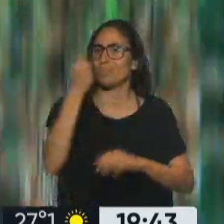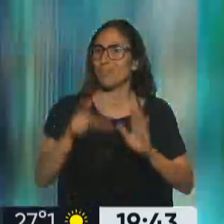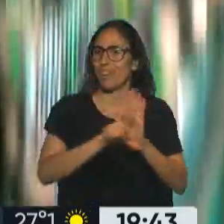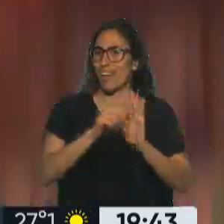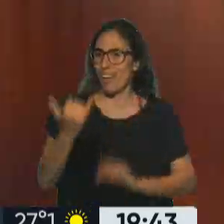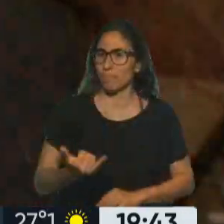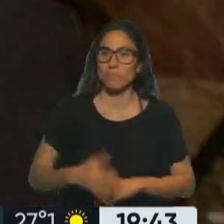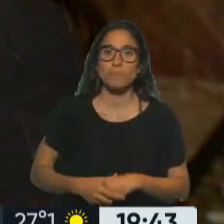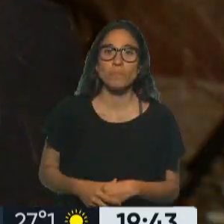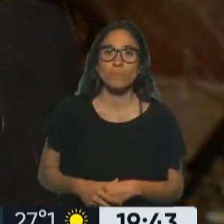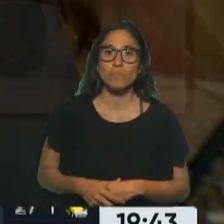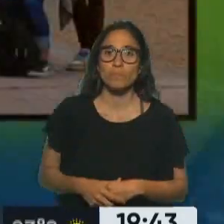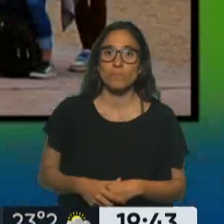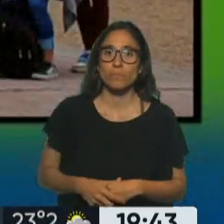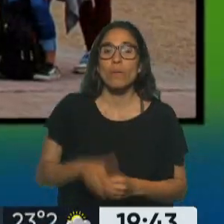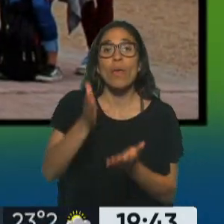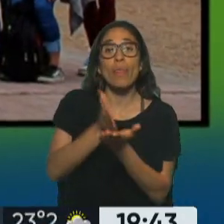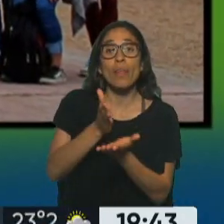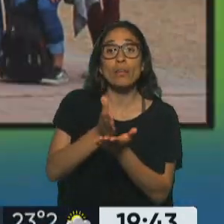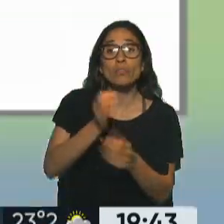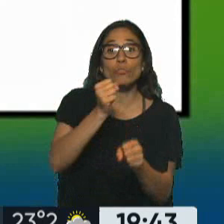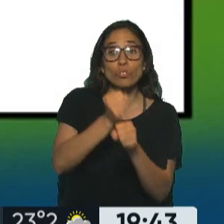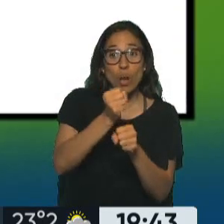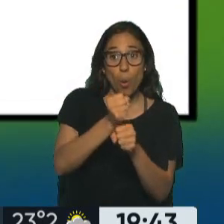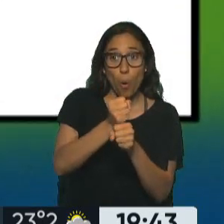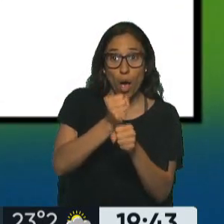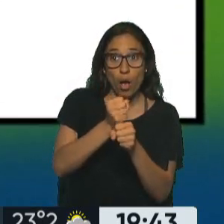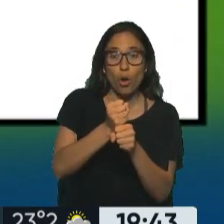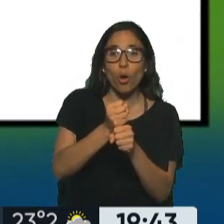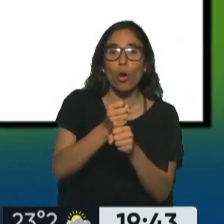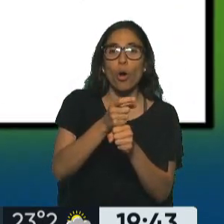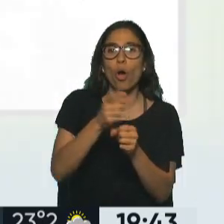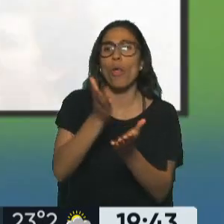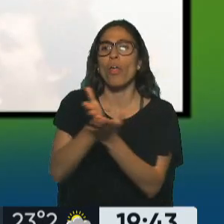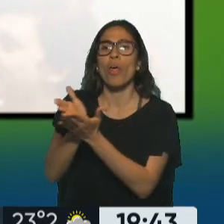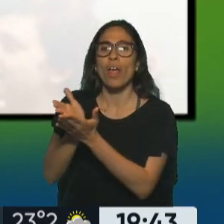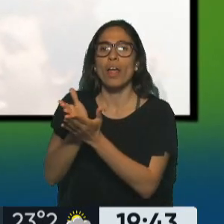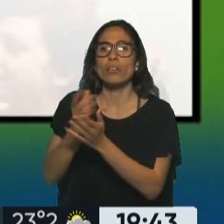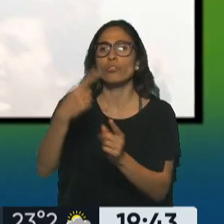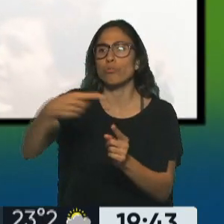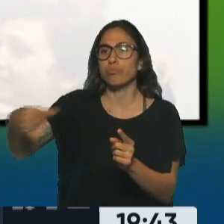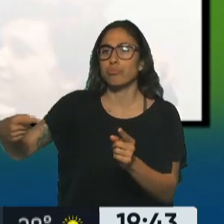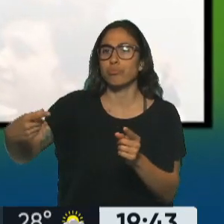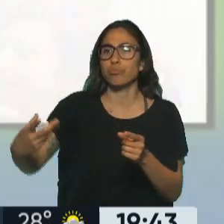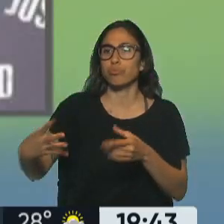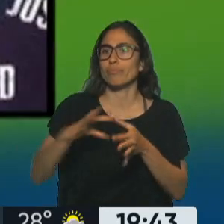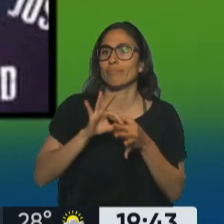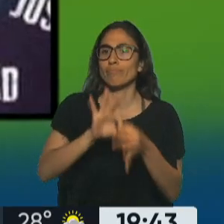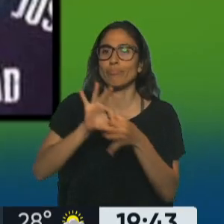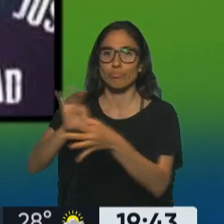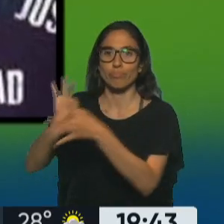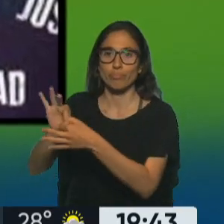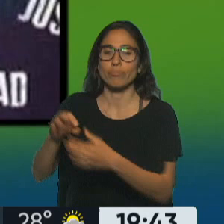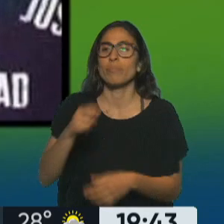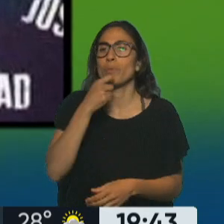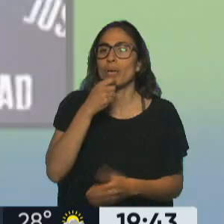calle en el derecho al trabajo se incorporan un montón de derechos el derecho a jubilarse el derecho a la a